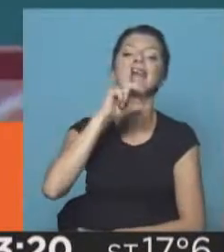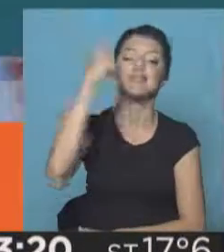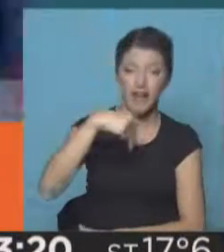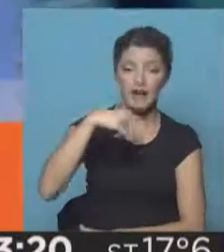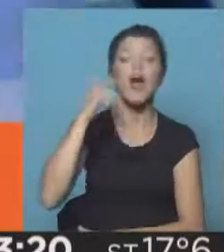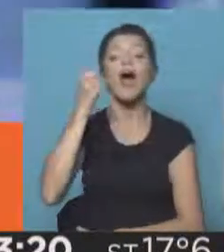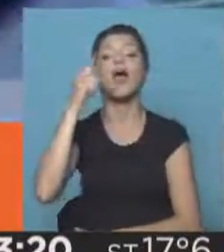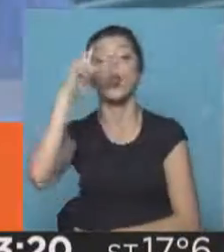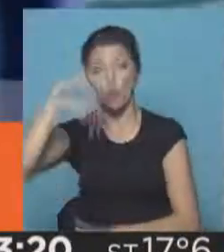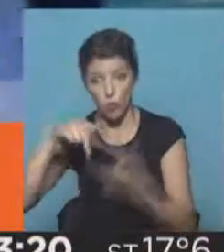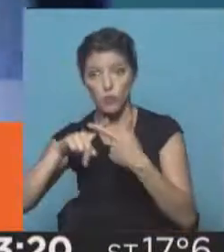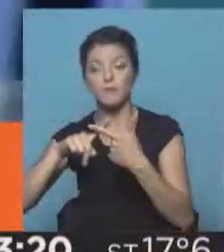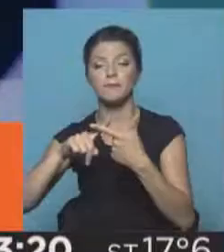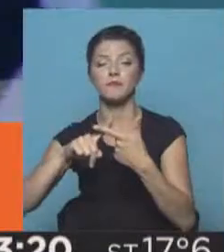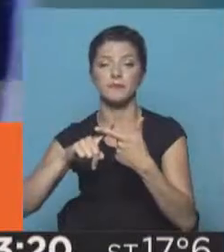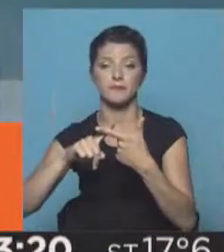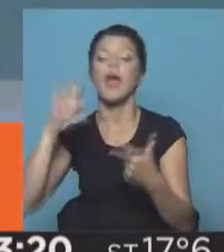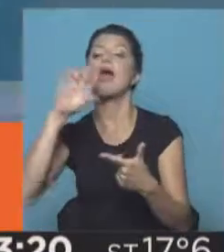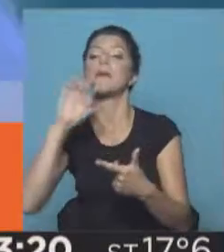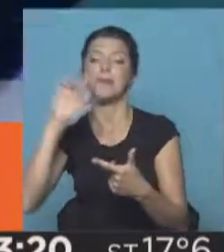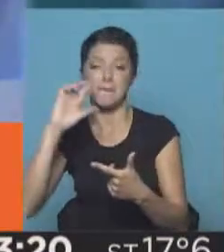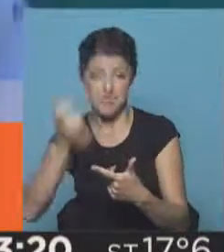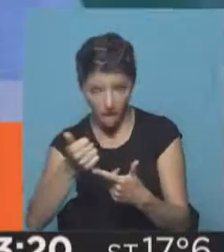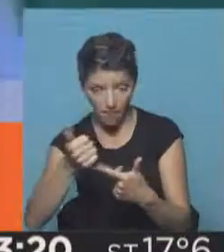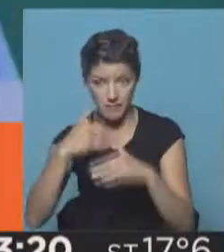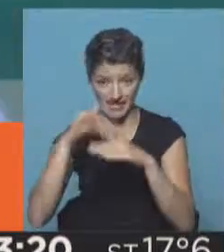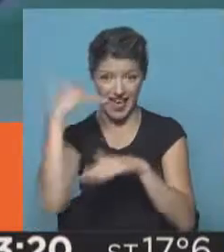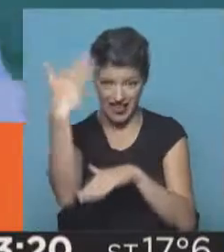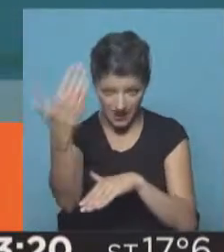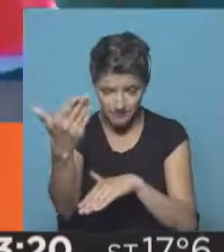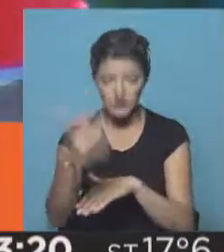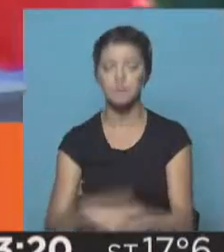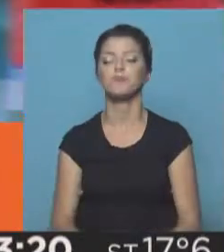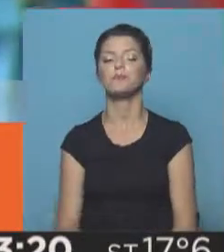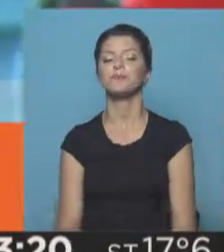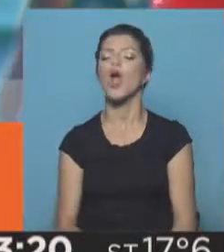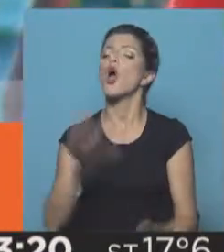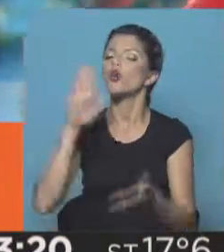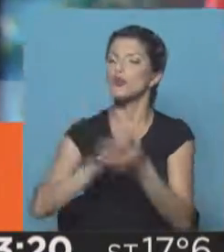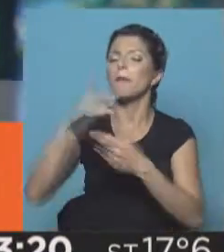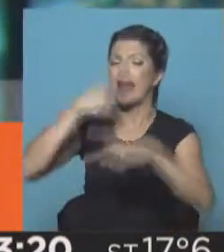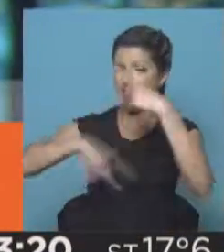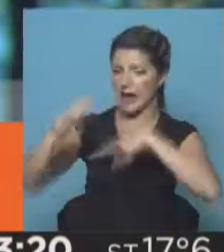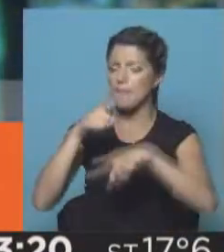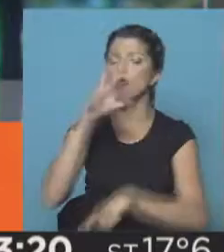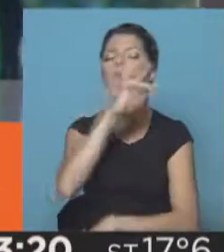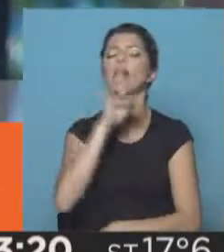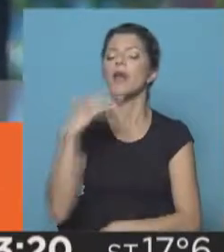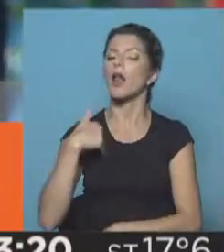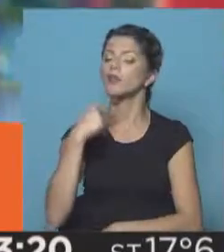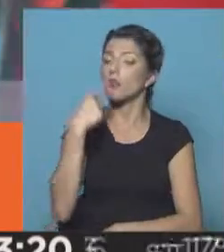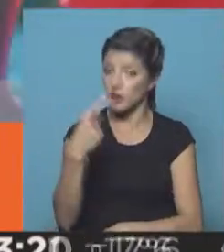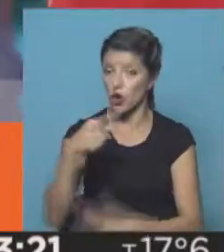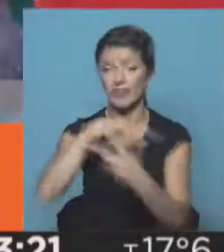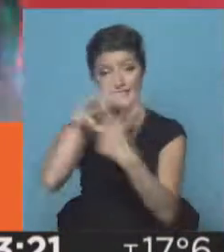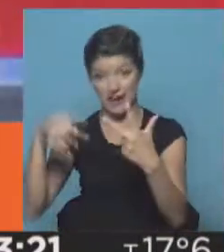María, Gonzalo, Higuaín, un poco más adelantado. Respecto a los cambios, el Patón hizo hincapié en que tres de los